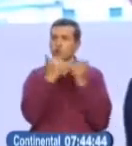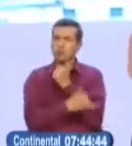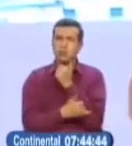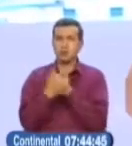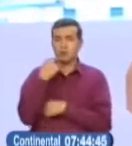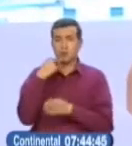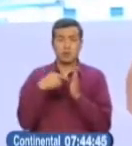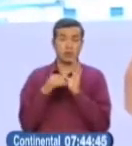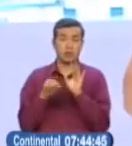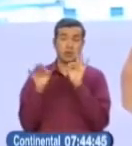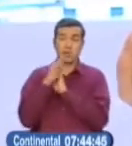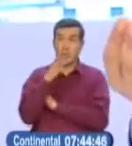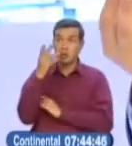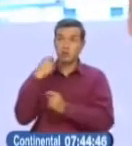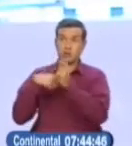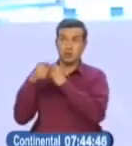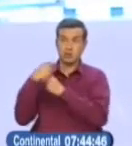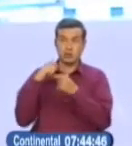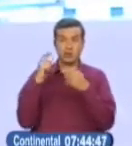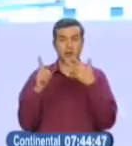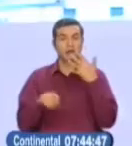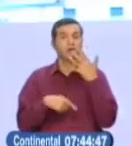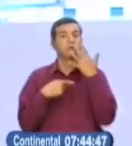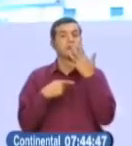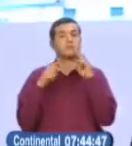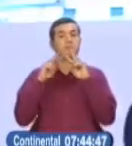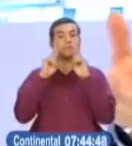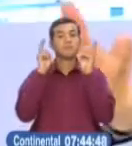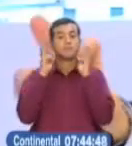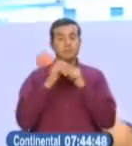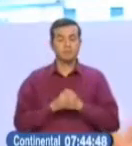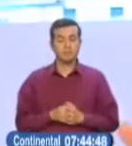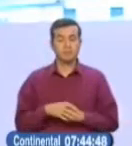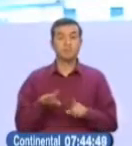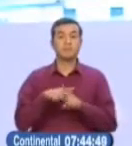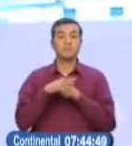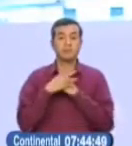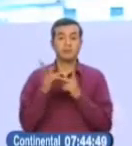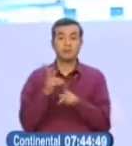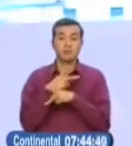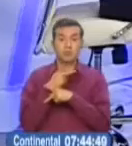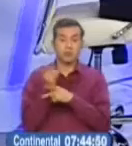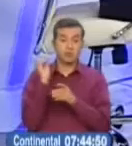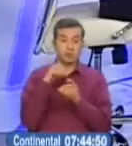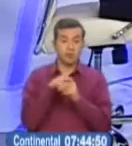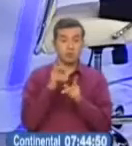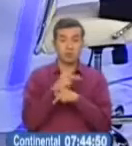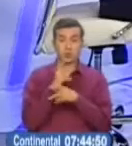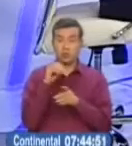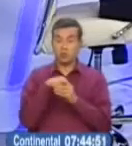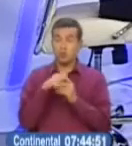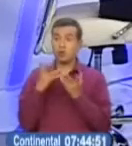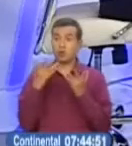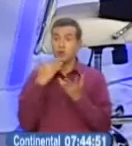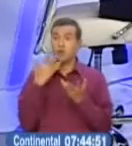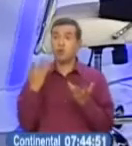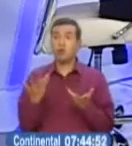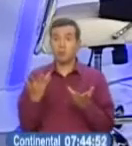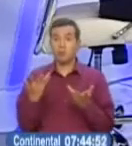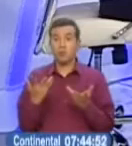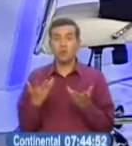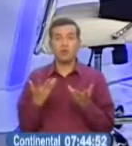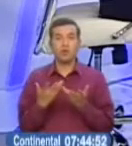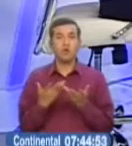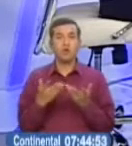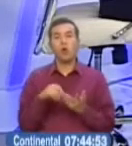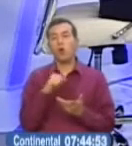hay un elemento fundamental. El otro, sin duda, tiene que ver con las condiciones productivas internas y esto es la generación de otro tipo